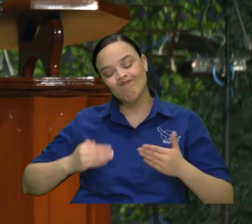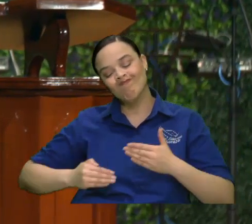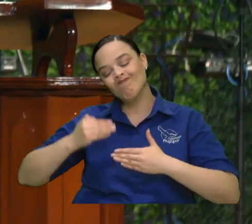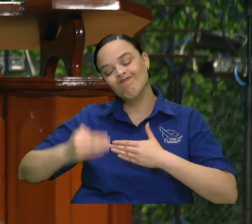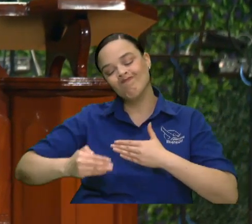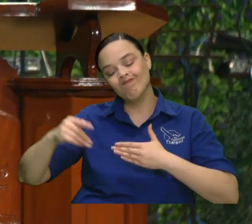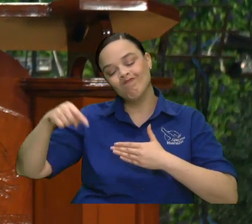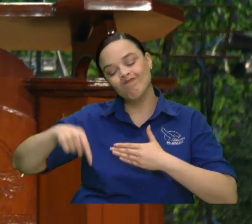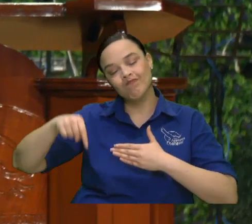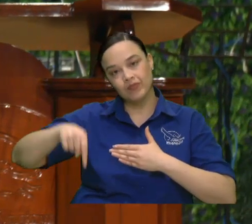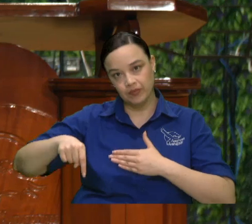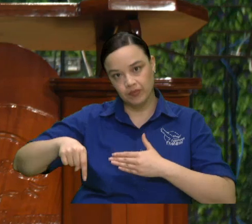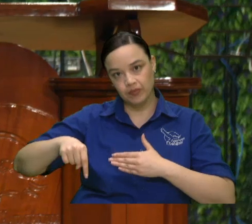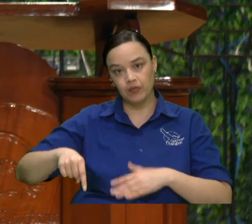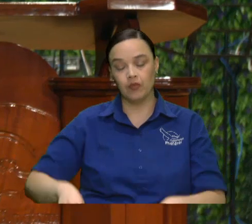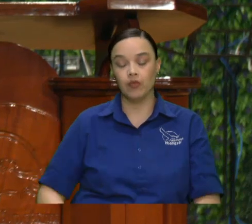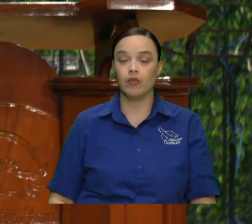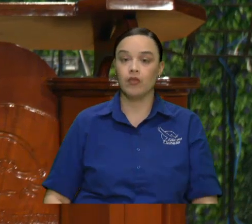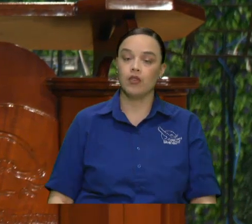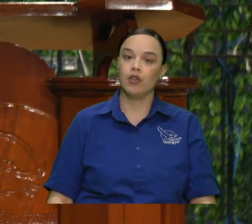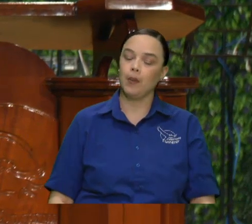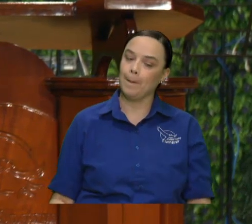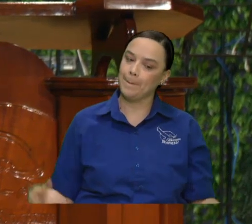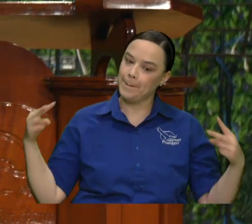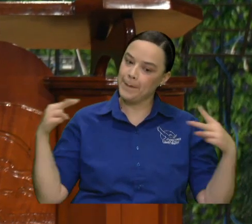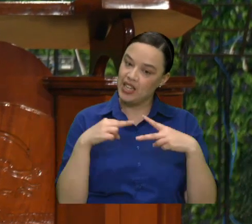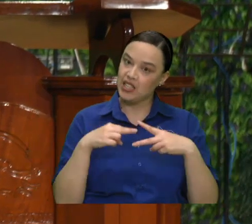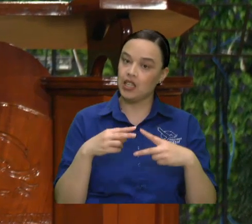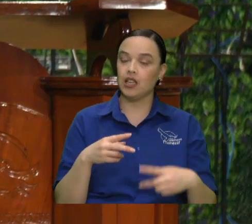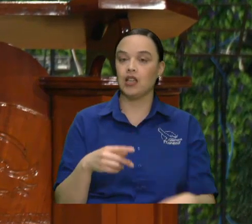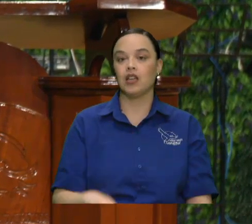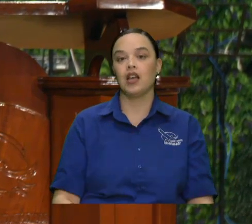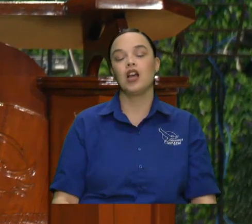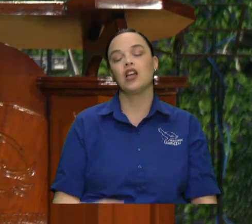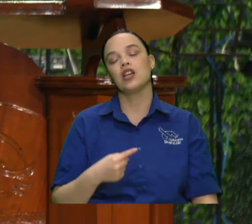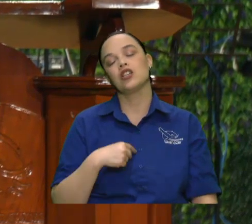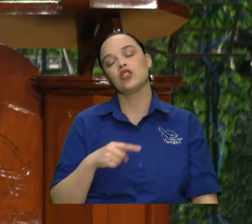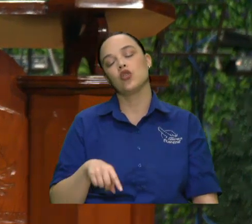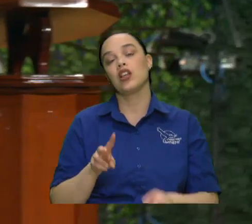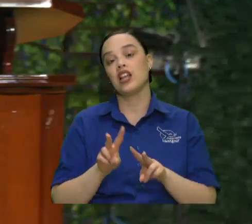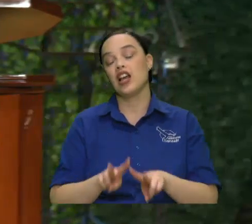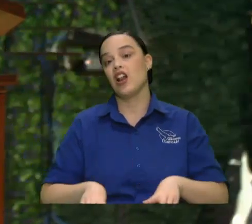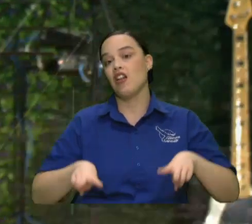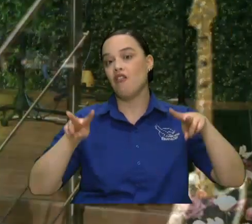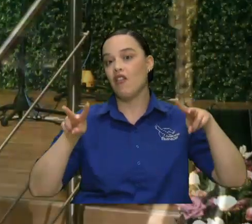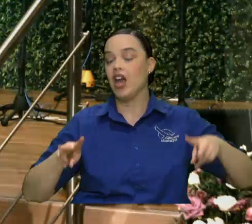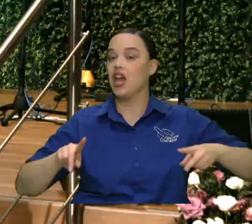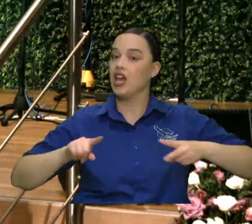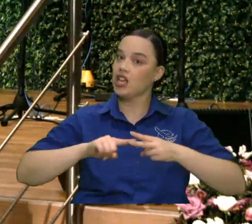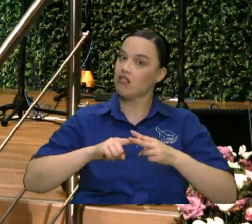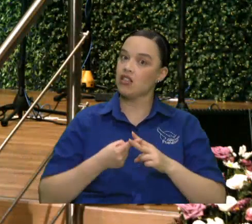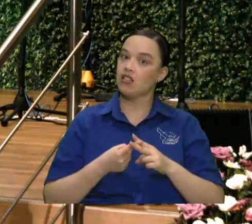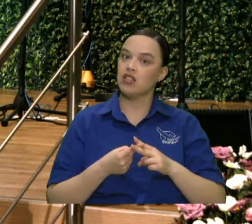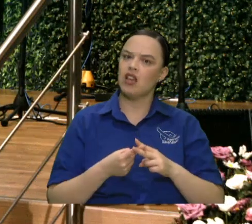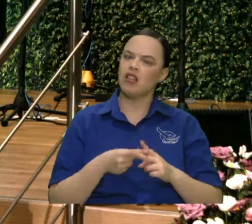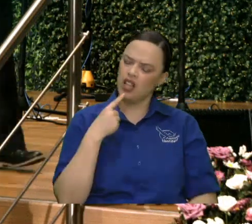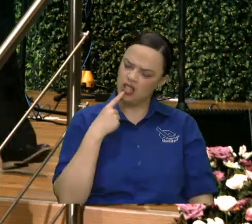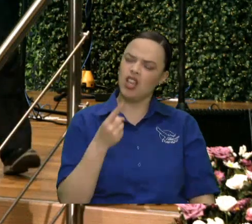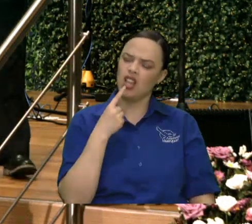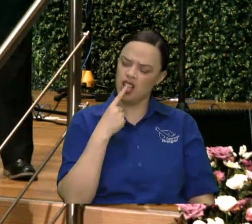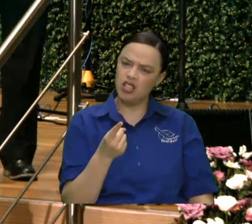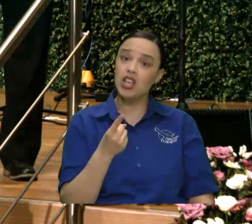fuertes porque cuando vienen las riñas cuando yo estoy en el valle y no en el monte empiezan a venir reclamos de